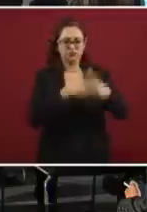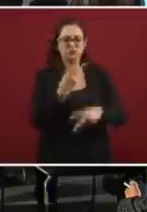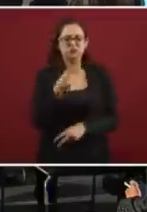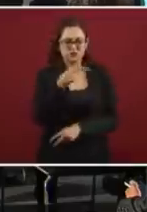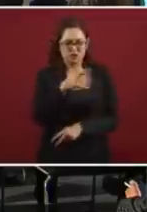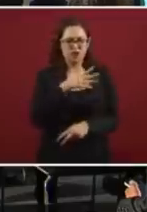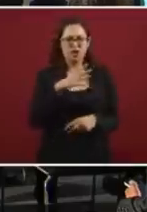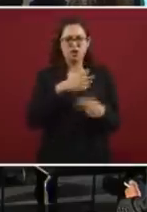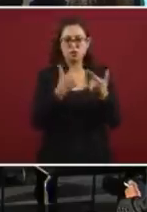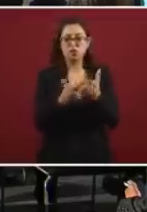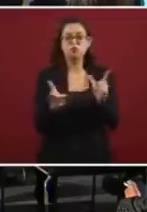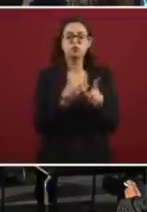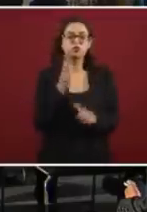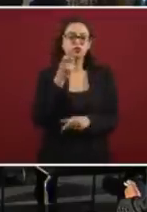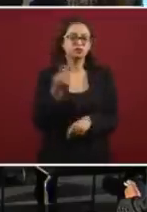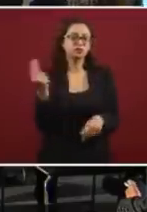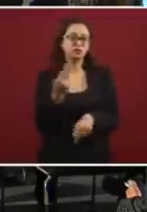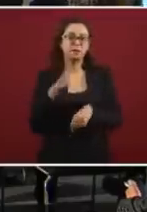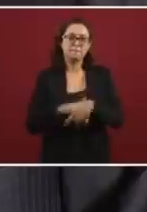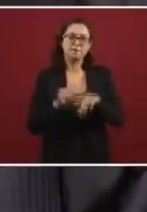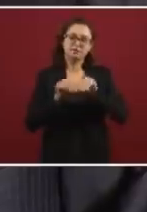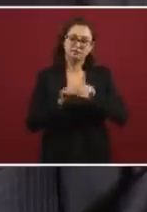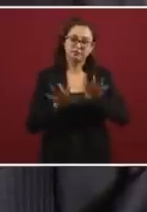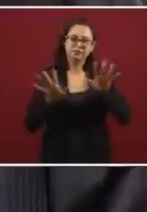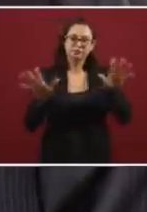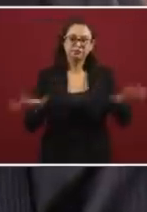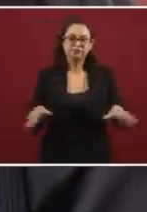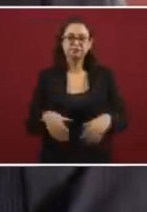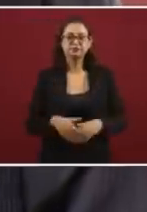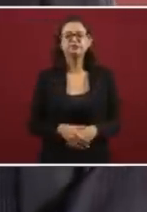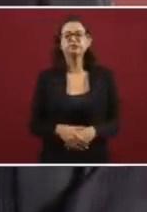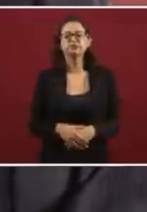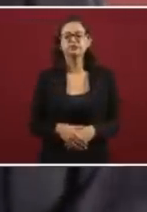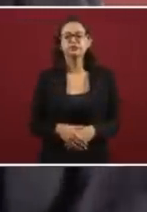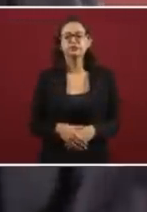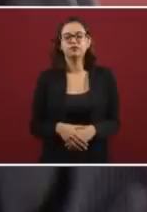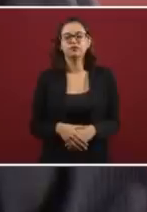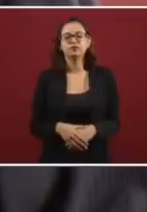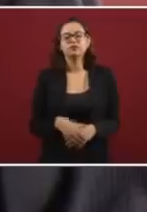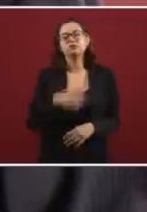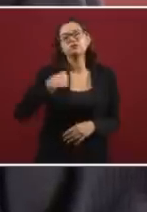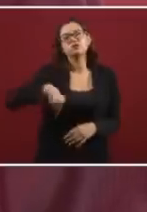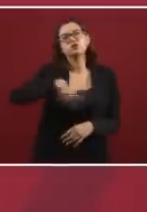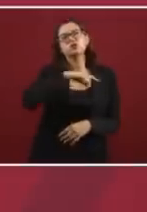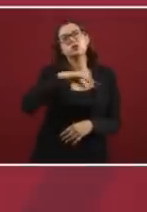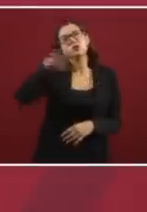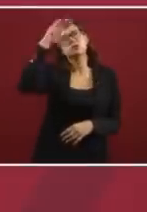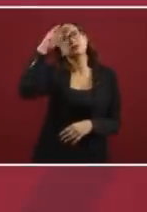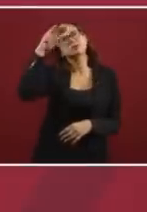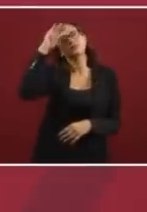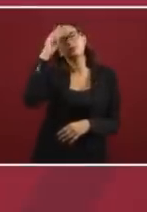se va a reforzar mucho estamos viendo como